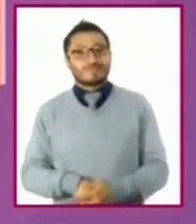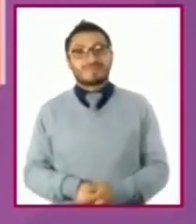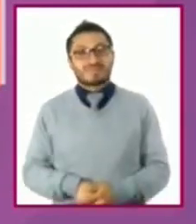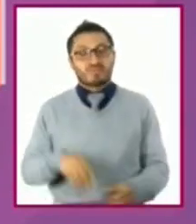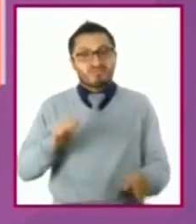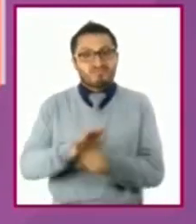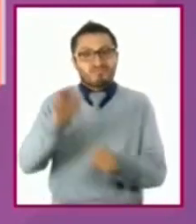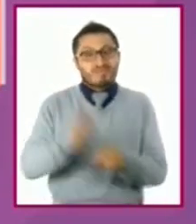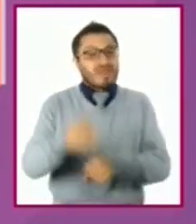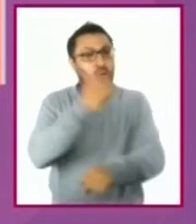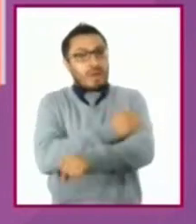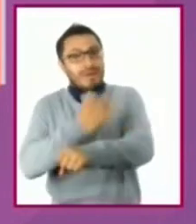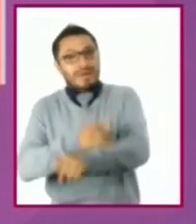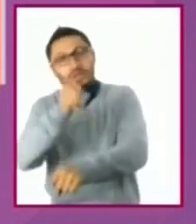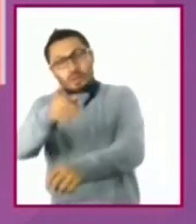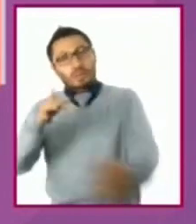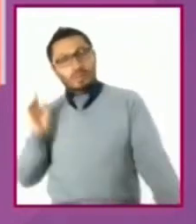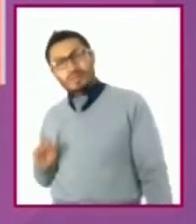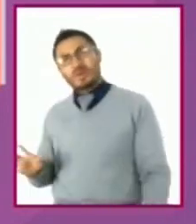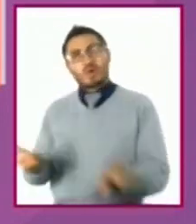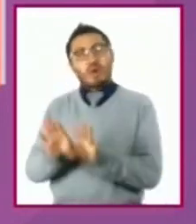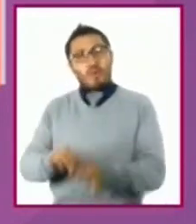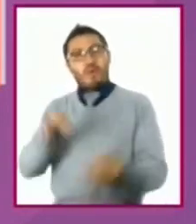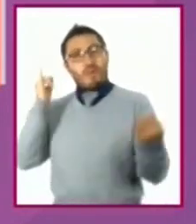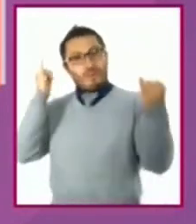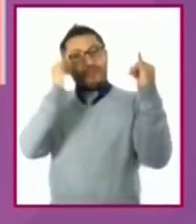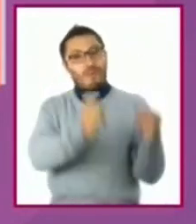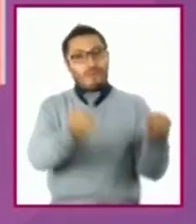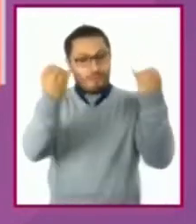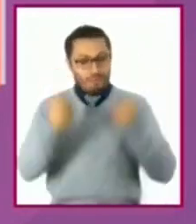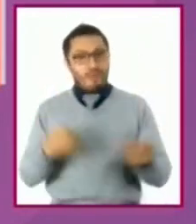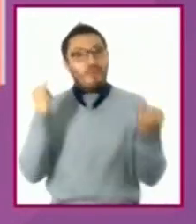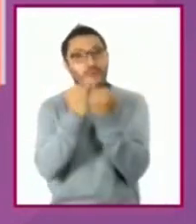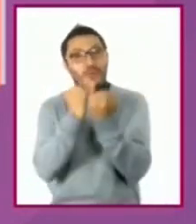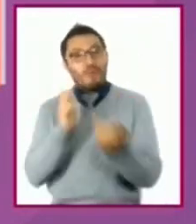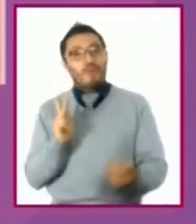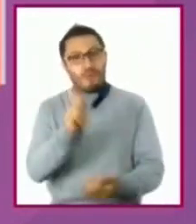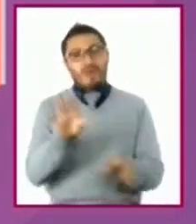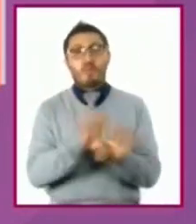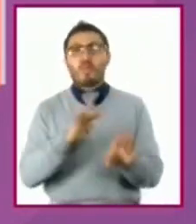¿Con cuál de ellos te identificaste más? ¿Por qué?